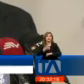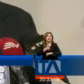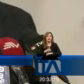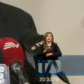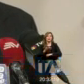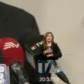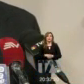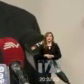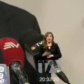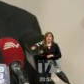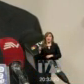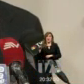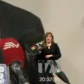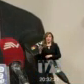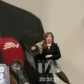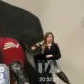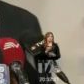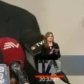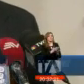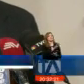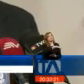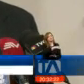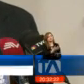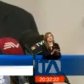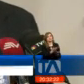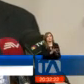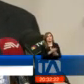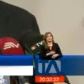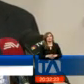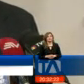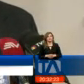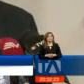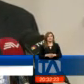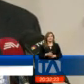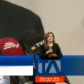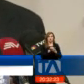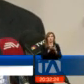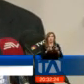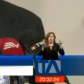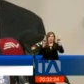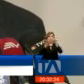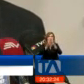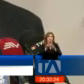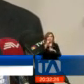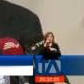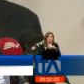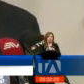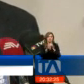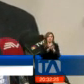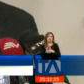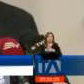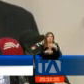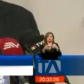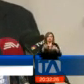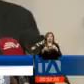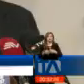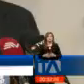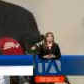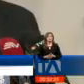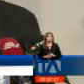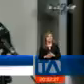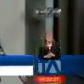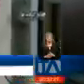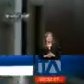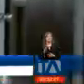hicieron ofrecimientos este como siempre los tachado descabellados como ayuda de la ONU la ONU no tiene interferencia en procesos judiciales este